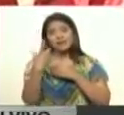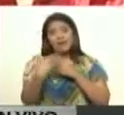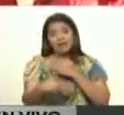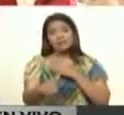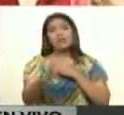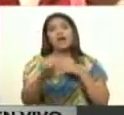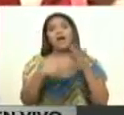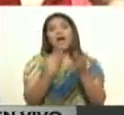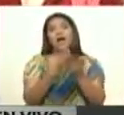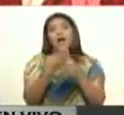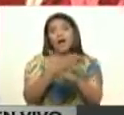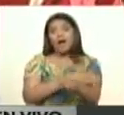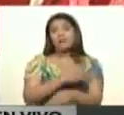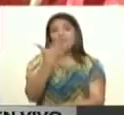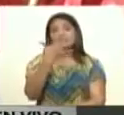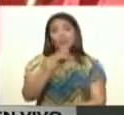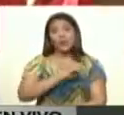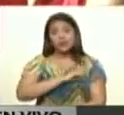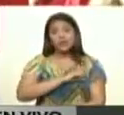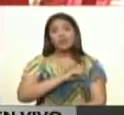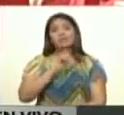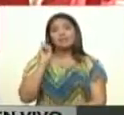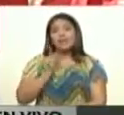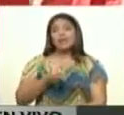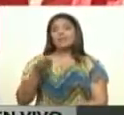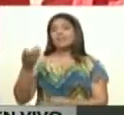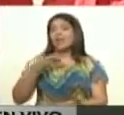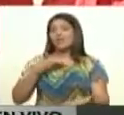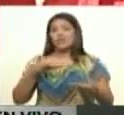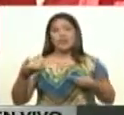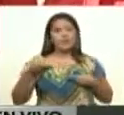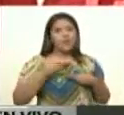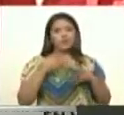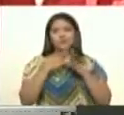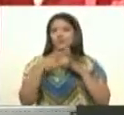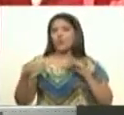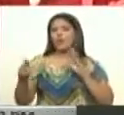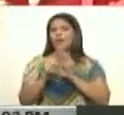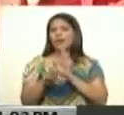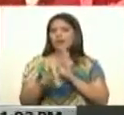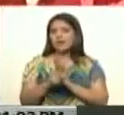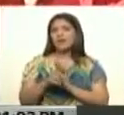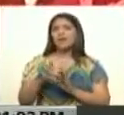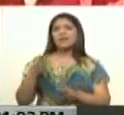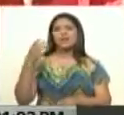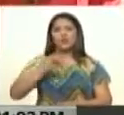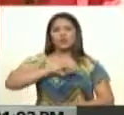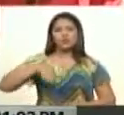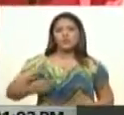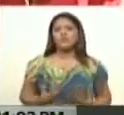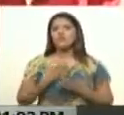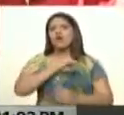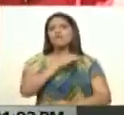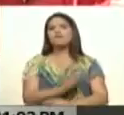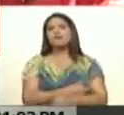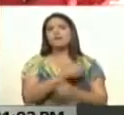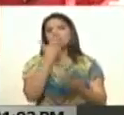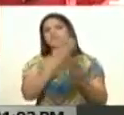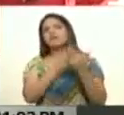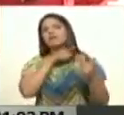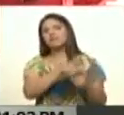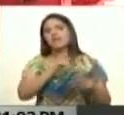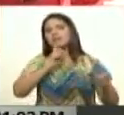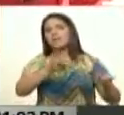permitan, antes del 5 de enero, de dotarnos de todos los instrumentos que nos hagan poderosos frente a ese enemigo de